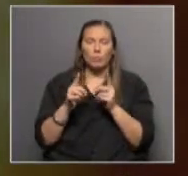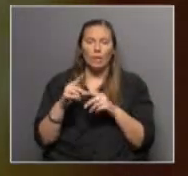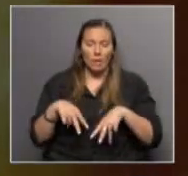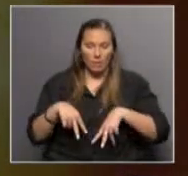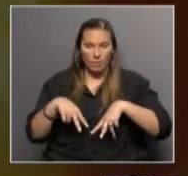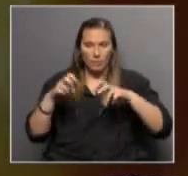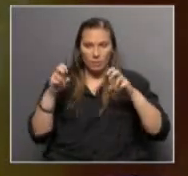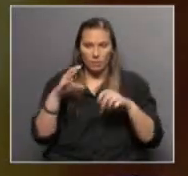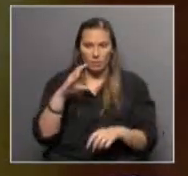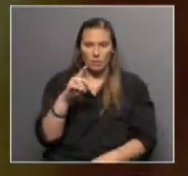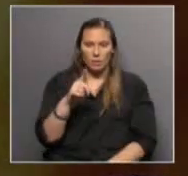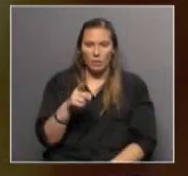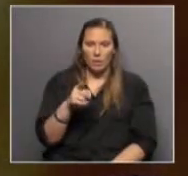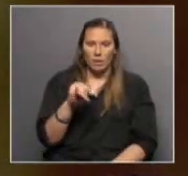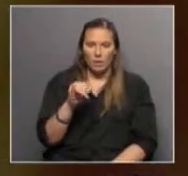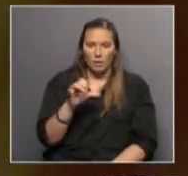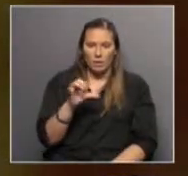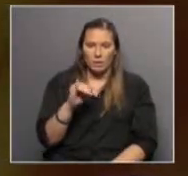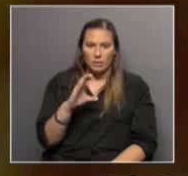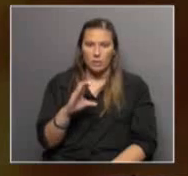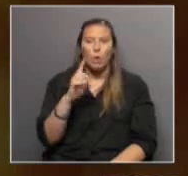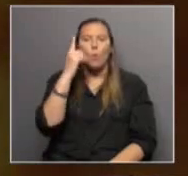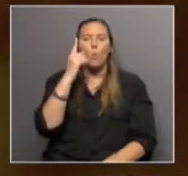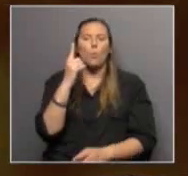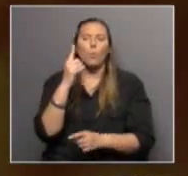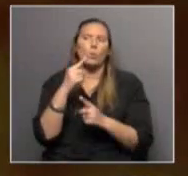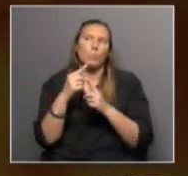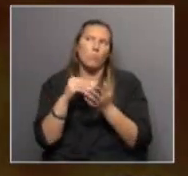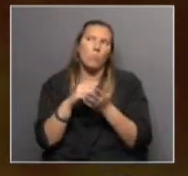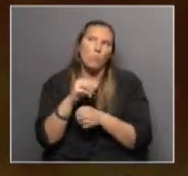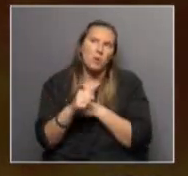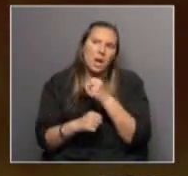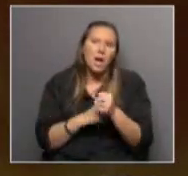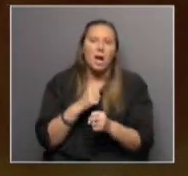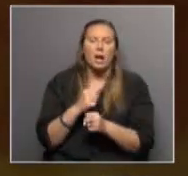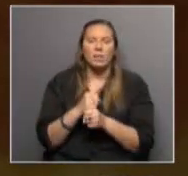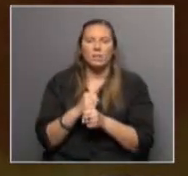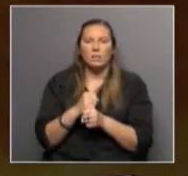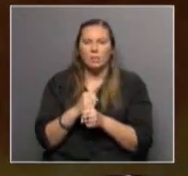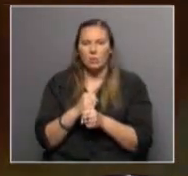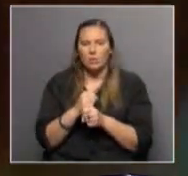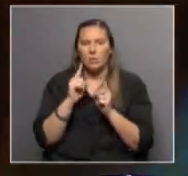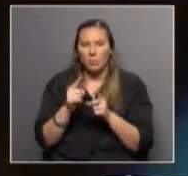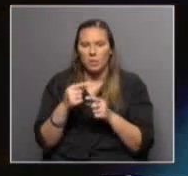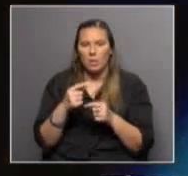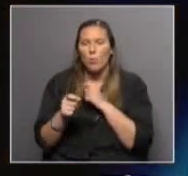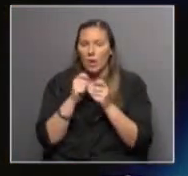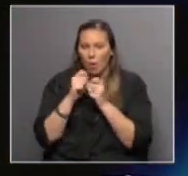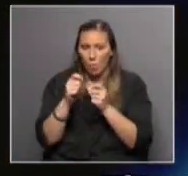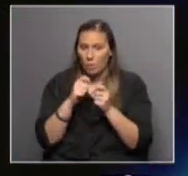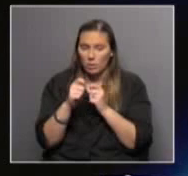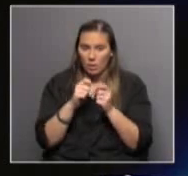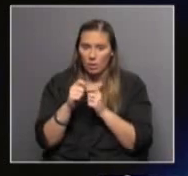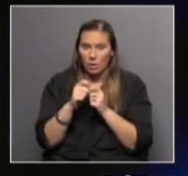la gente suele medir una vez por año más o menos y el perfil del internauta uruguayo que es una encuesta que hacer